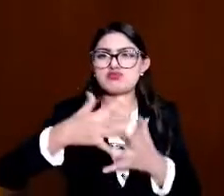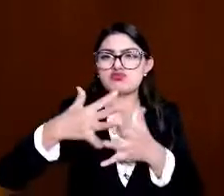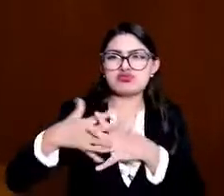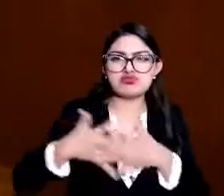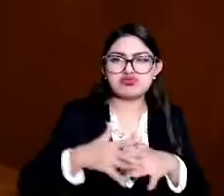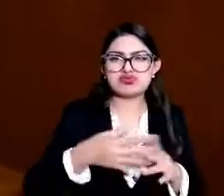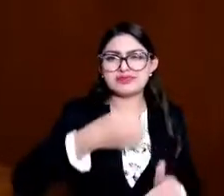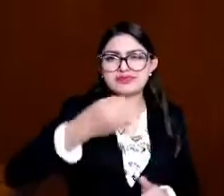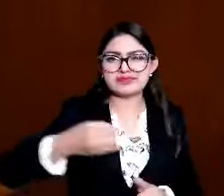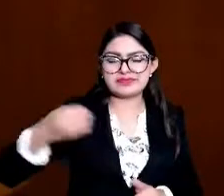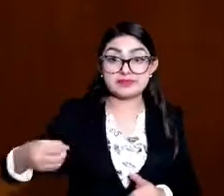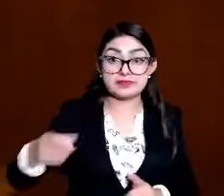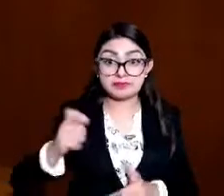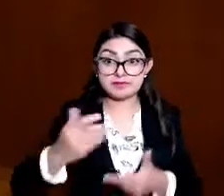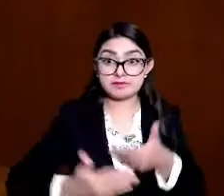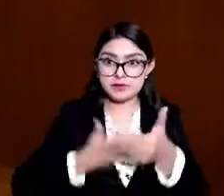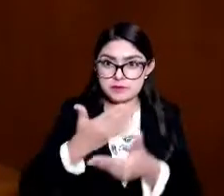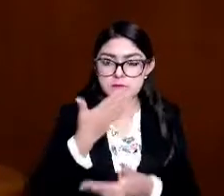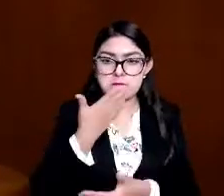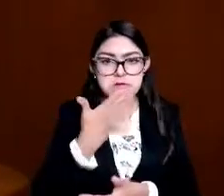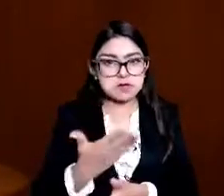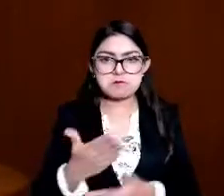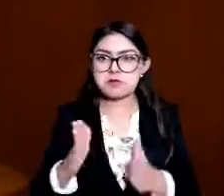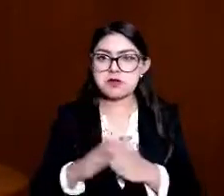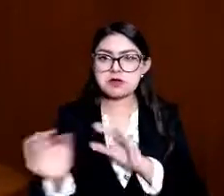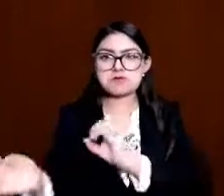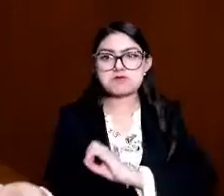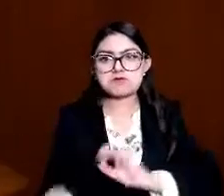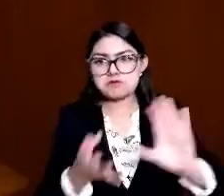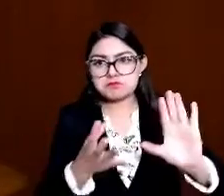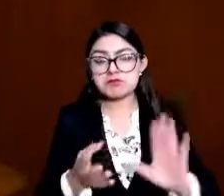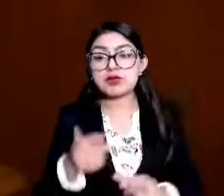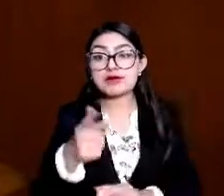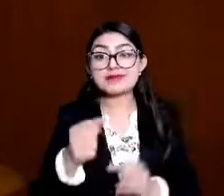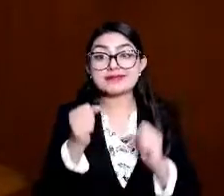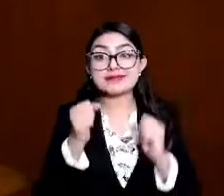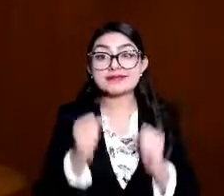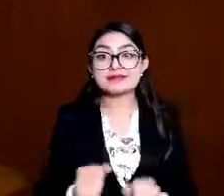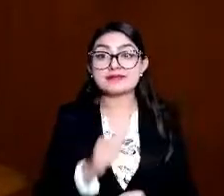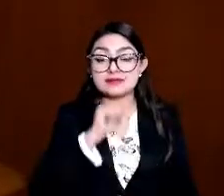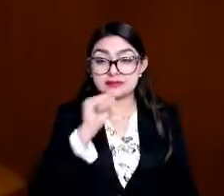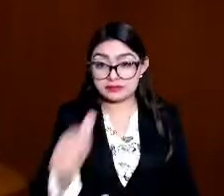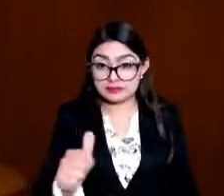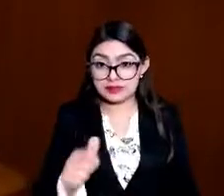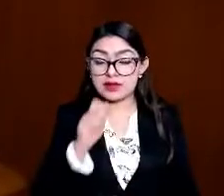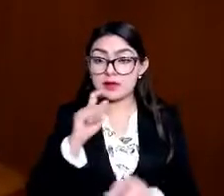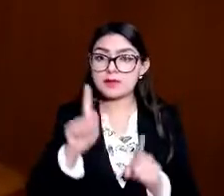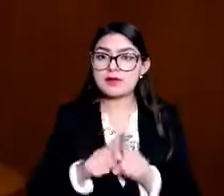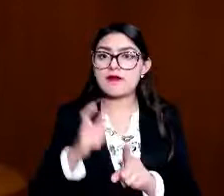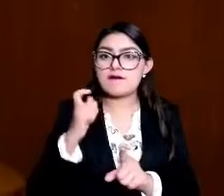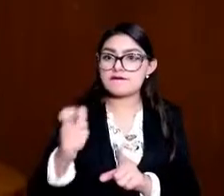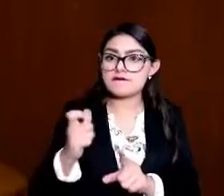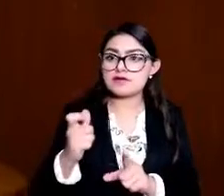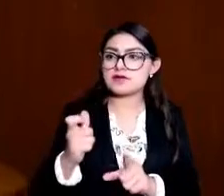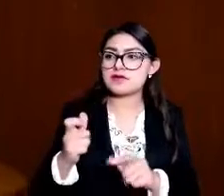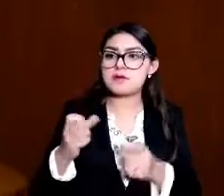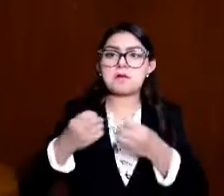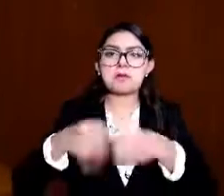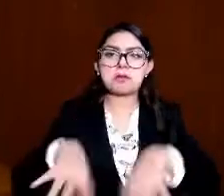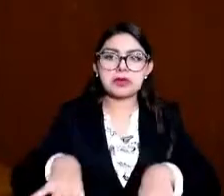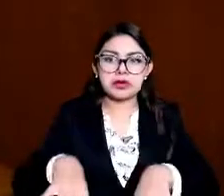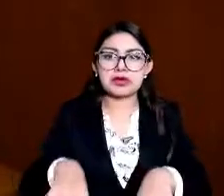falta de servicios, abandono de viviendas, inseguridad, pérdidas económicas para la población, problemas